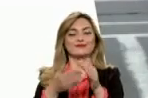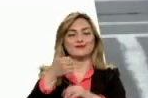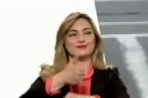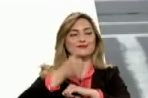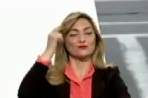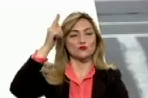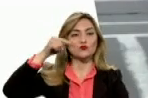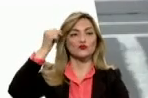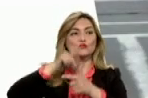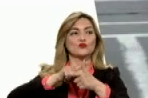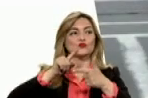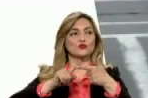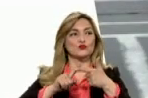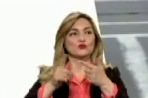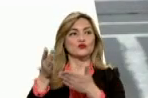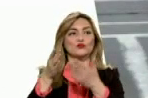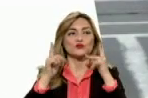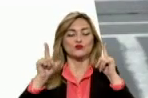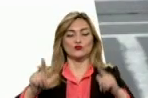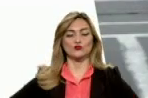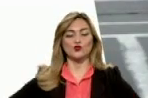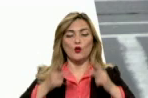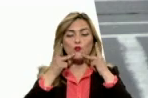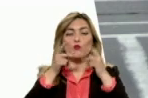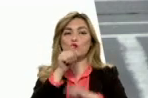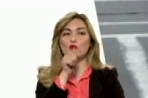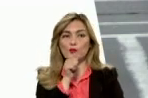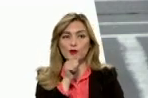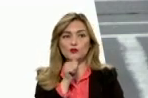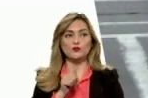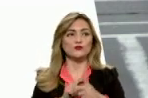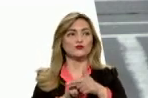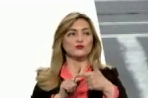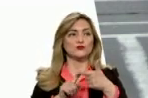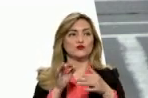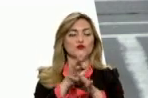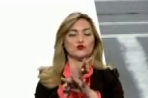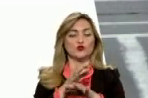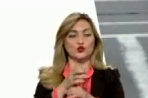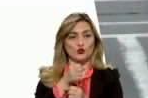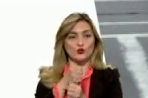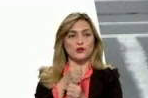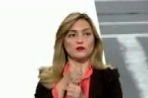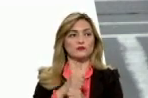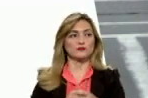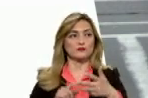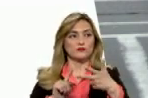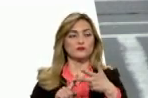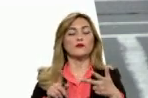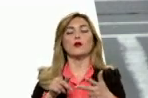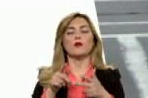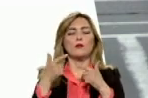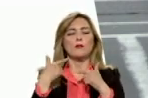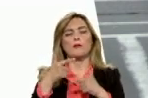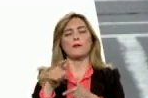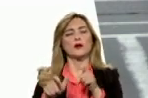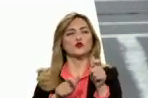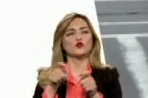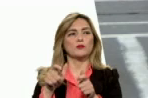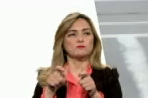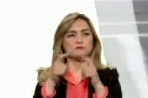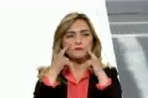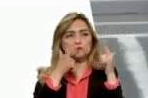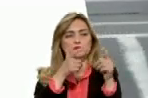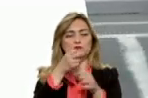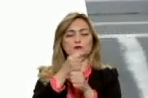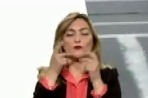autoridades gubernamentales, servidores de la salud pública y privada, funcionarios de seguridad, personal de vigilancia y seguridad